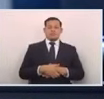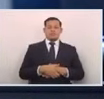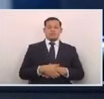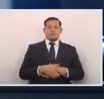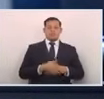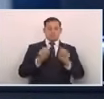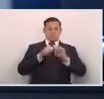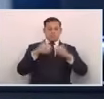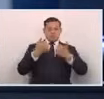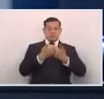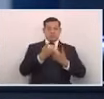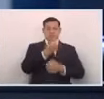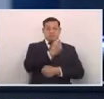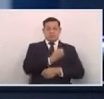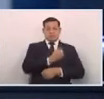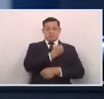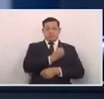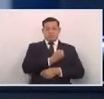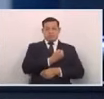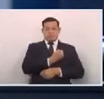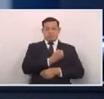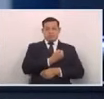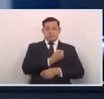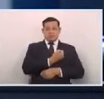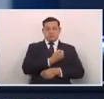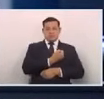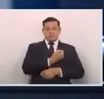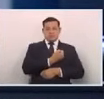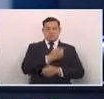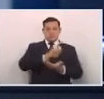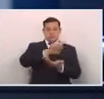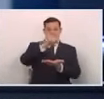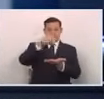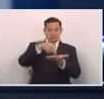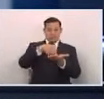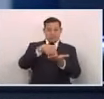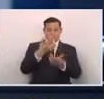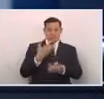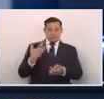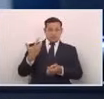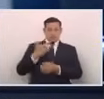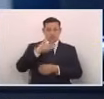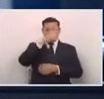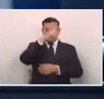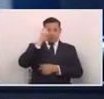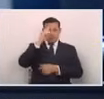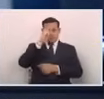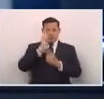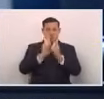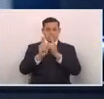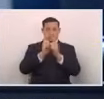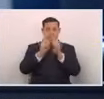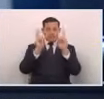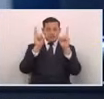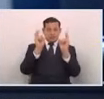Las asociaciones de víctimas, que deben estar al centro de toda nuestra actividad en relación a este